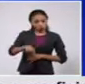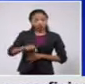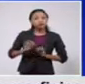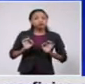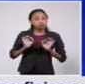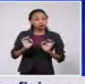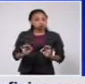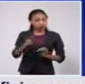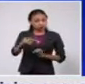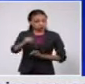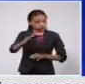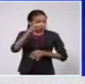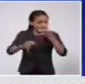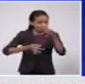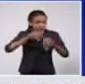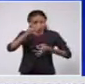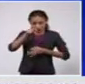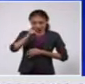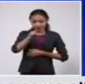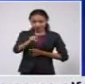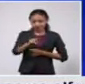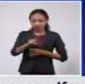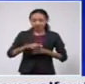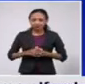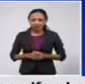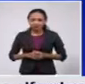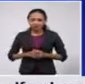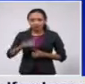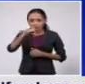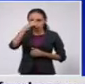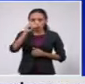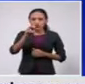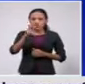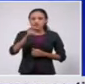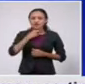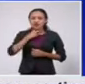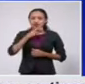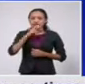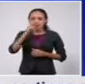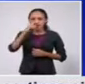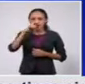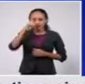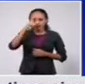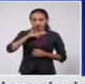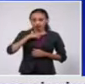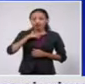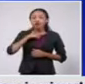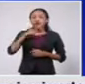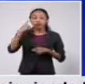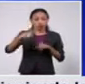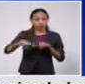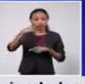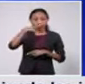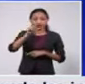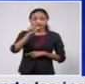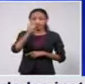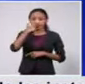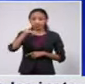bien tú explicas, Soberana y Abdala avanzando. Creo que se va a hacer algún